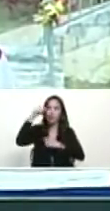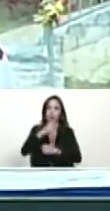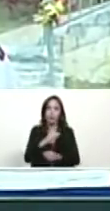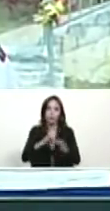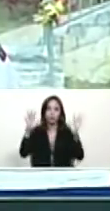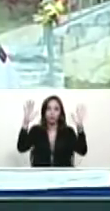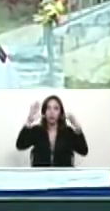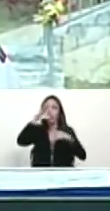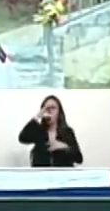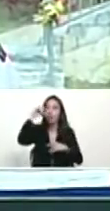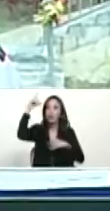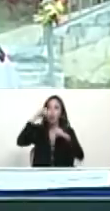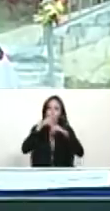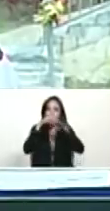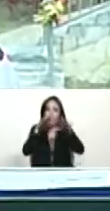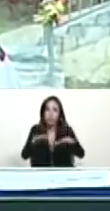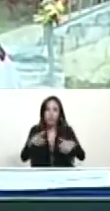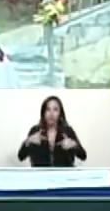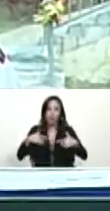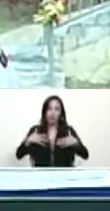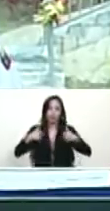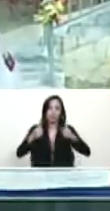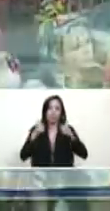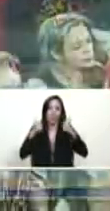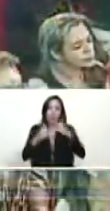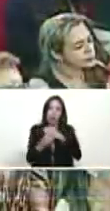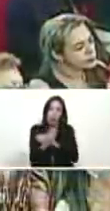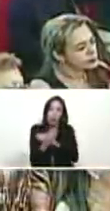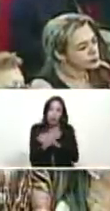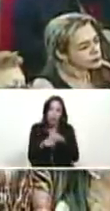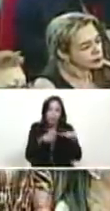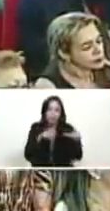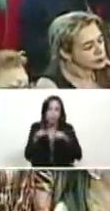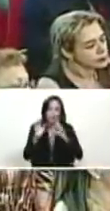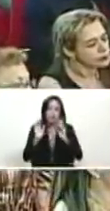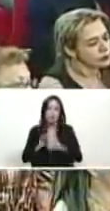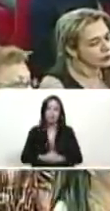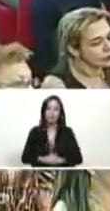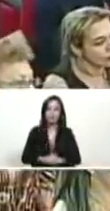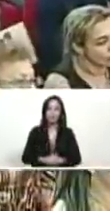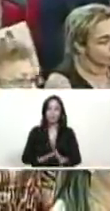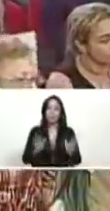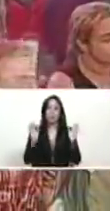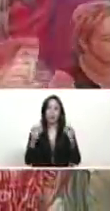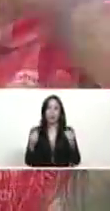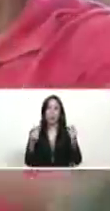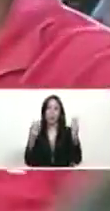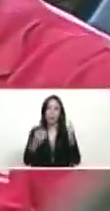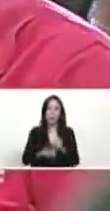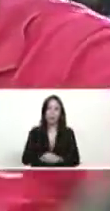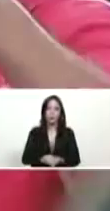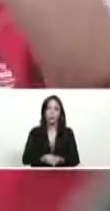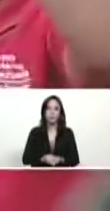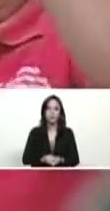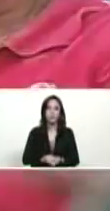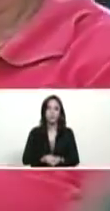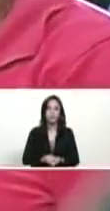Estamos benditos, estamos sagrados, estamos protegidos. ¿Ah?